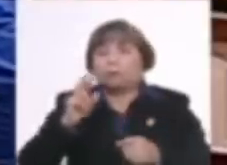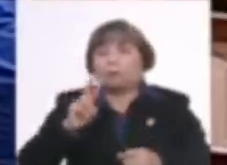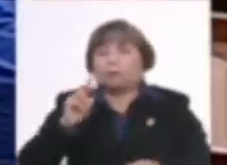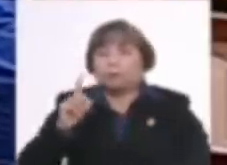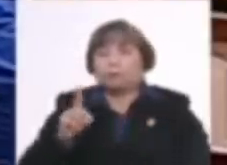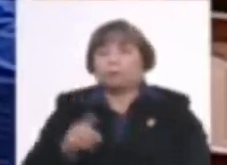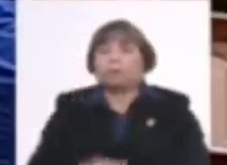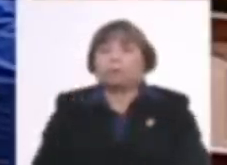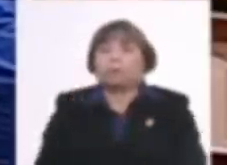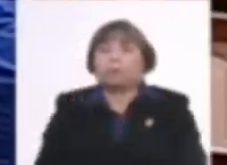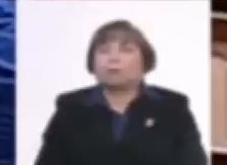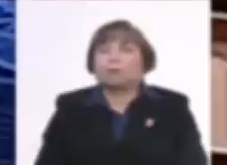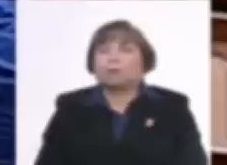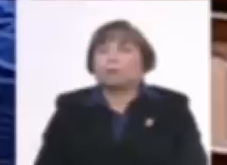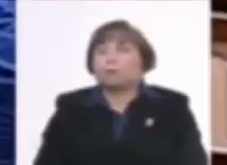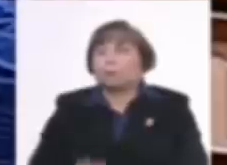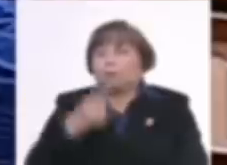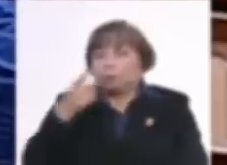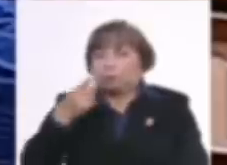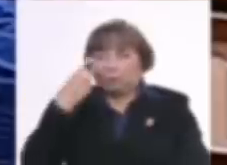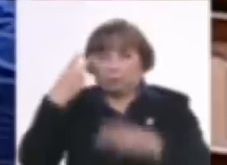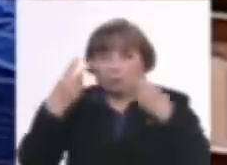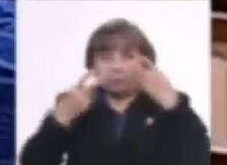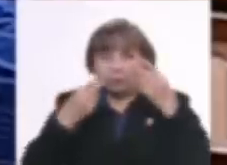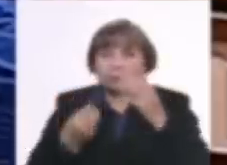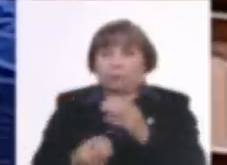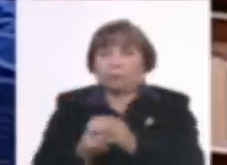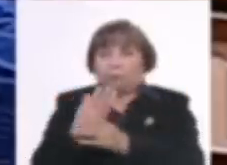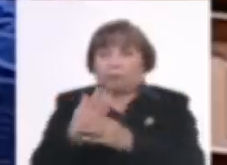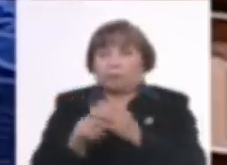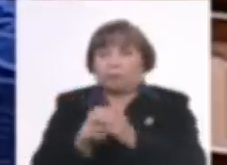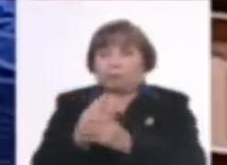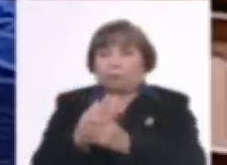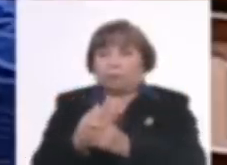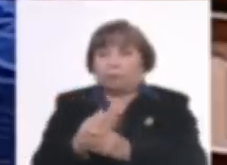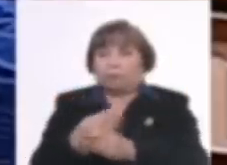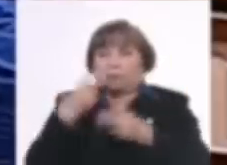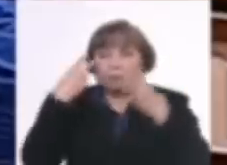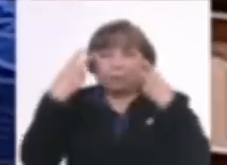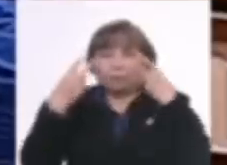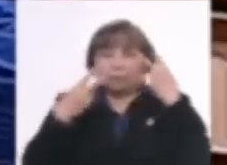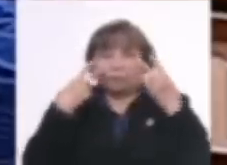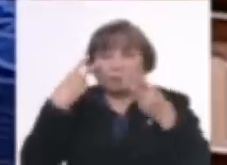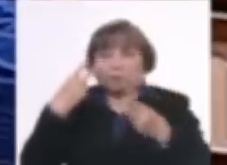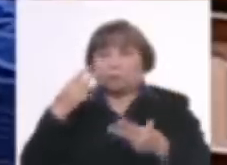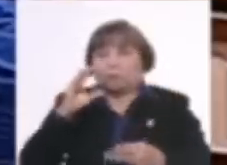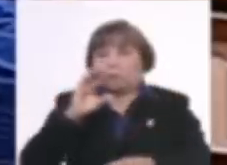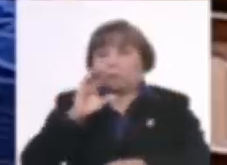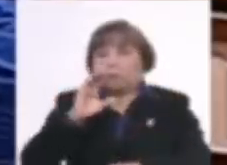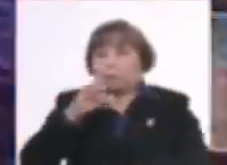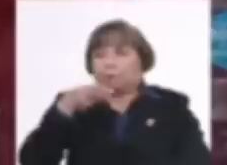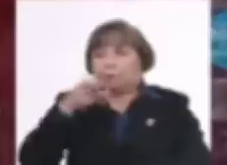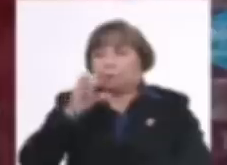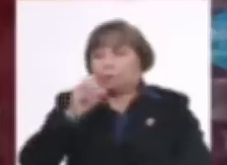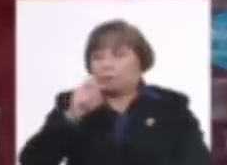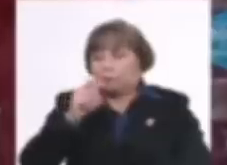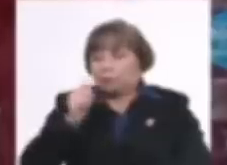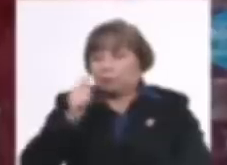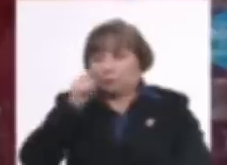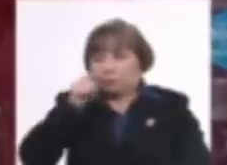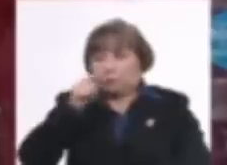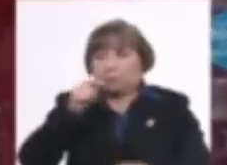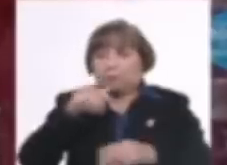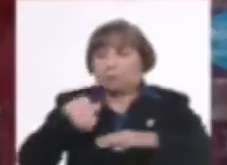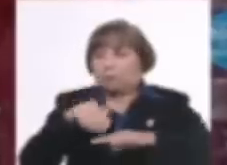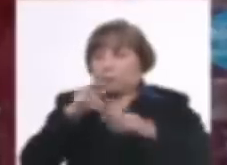2021, usted visitó en septiembre en la ciudad de Chota, donde usted